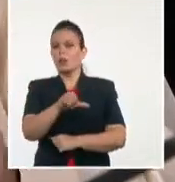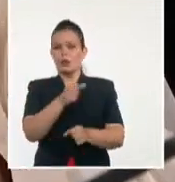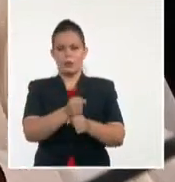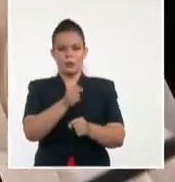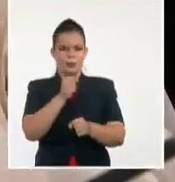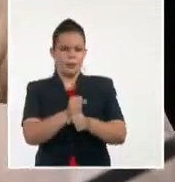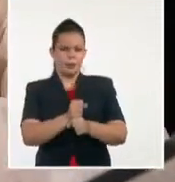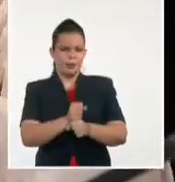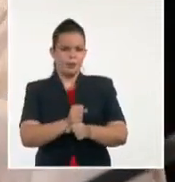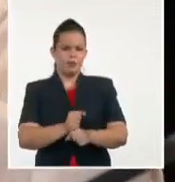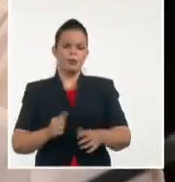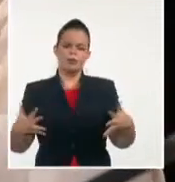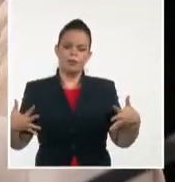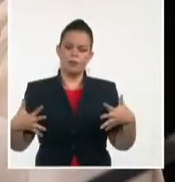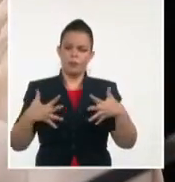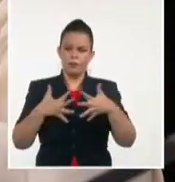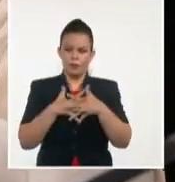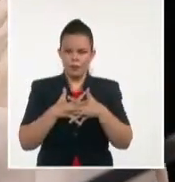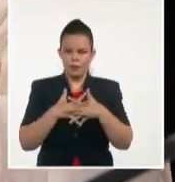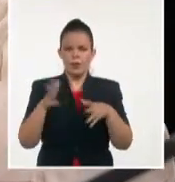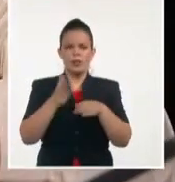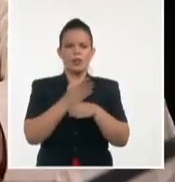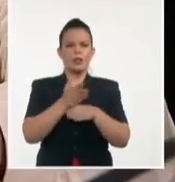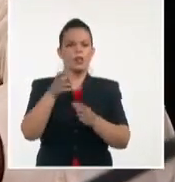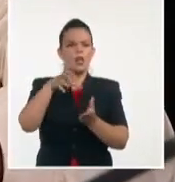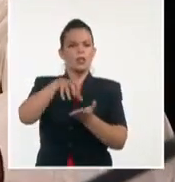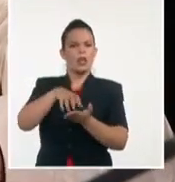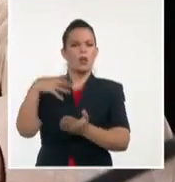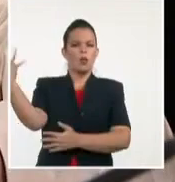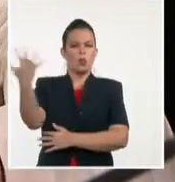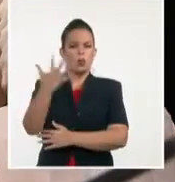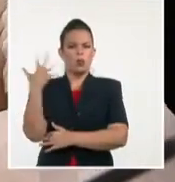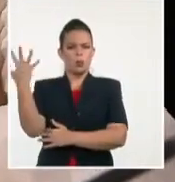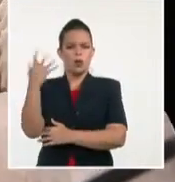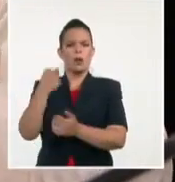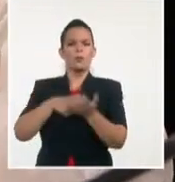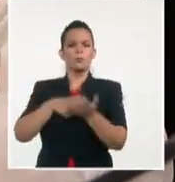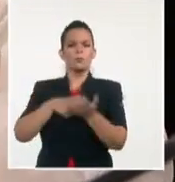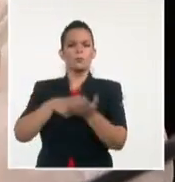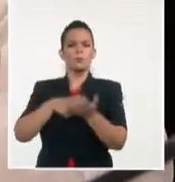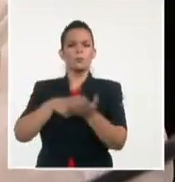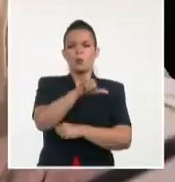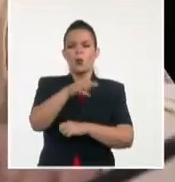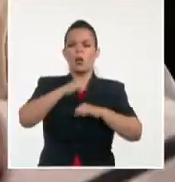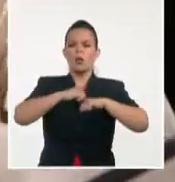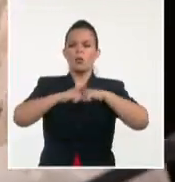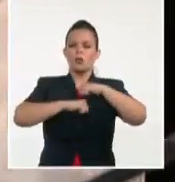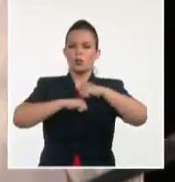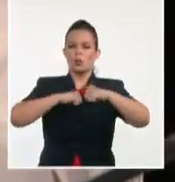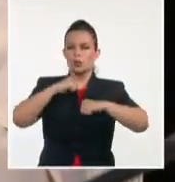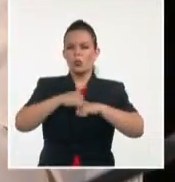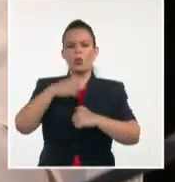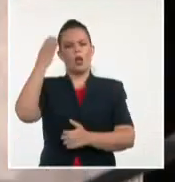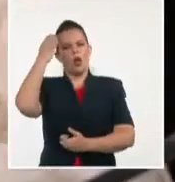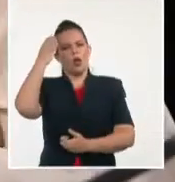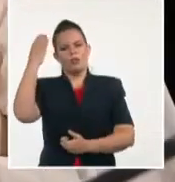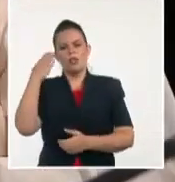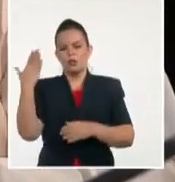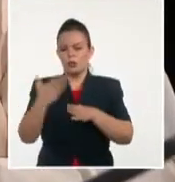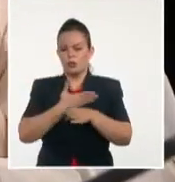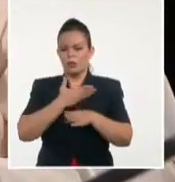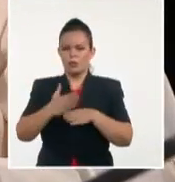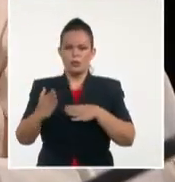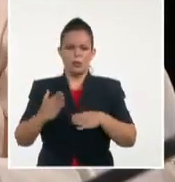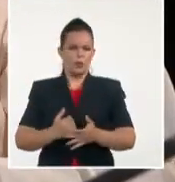manera muy vinculada con los centros meteorológicos provinciales, pero también con las estructuras provinciales de organismo del Instituto de